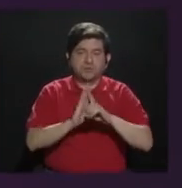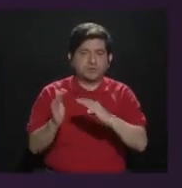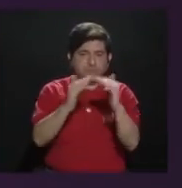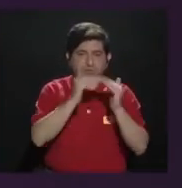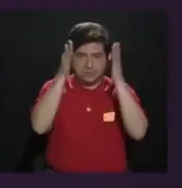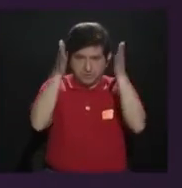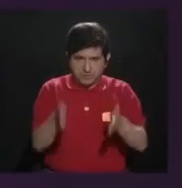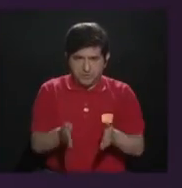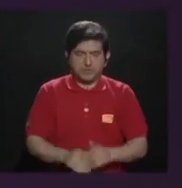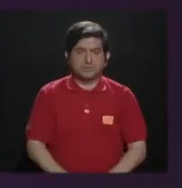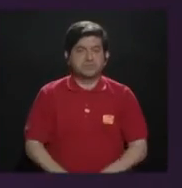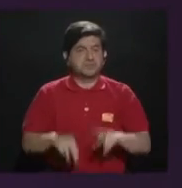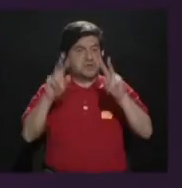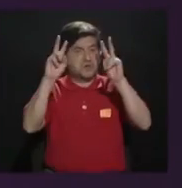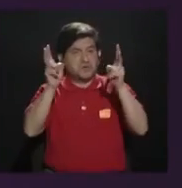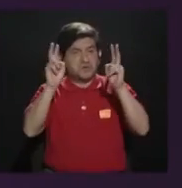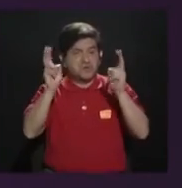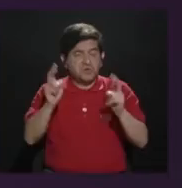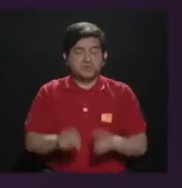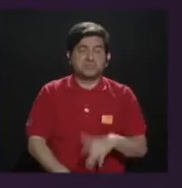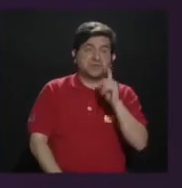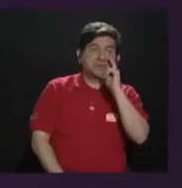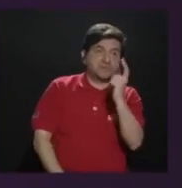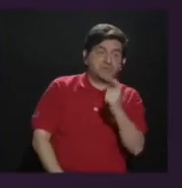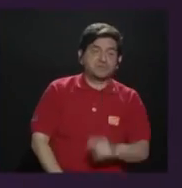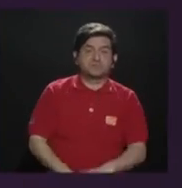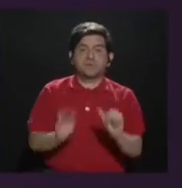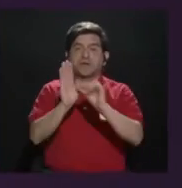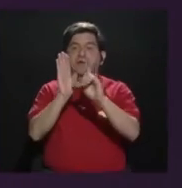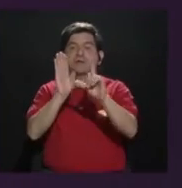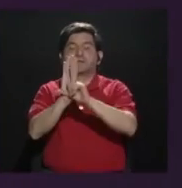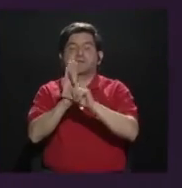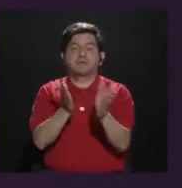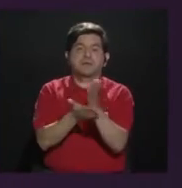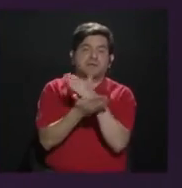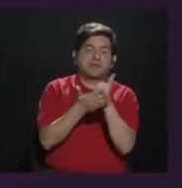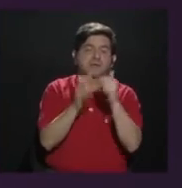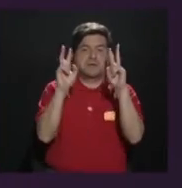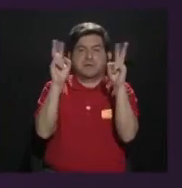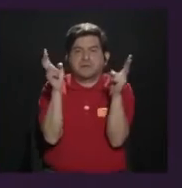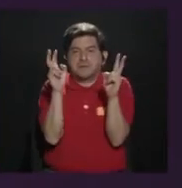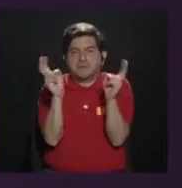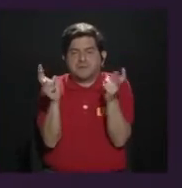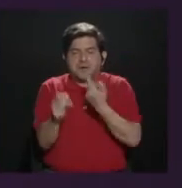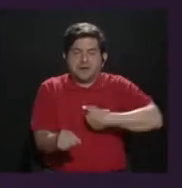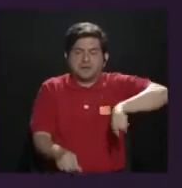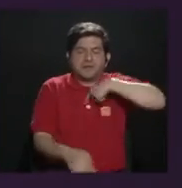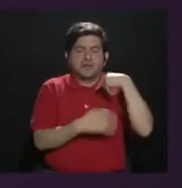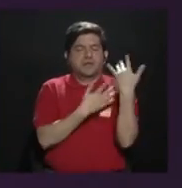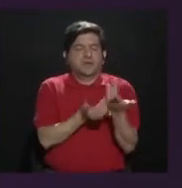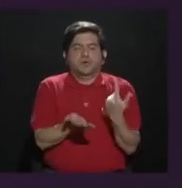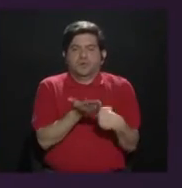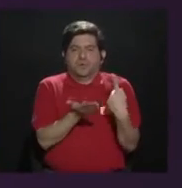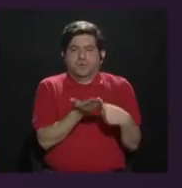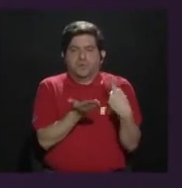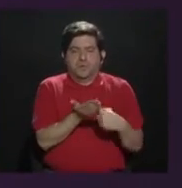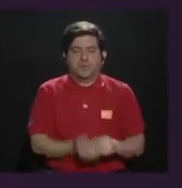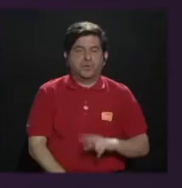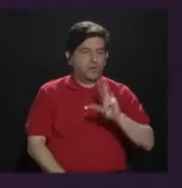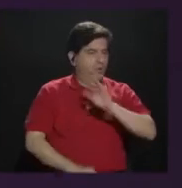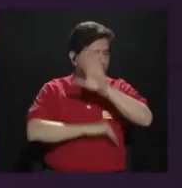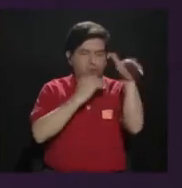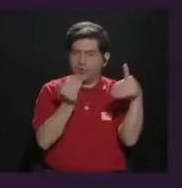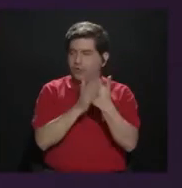temas con suerte llegan al Parlamento y en algún caso son parte de los temas que estamos esperando que se debatan, porque todavía no están